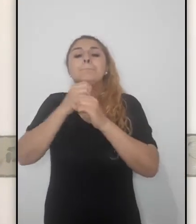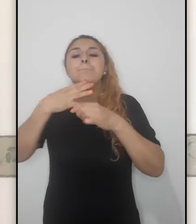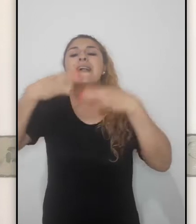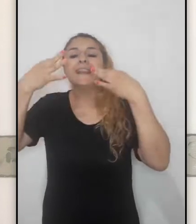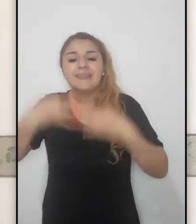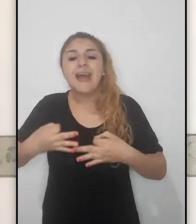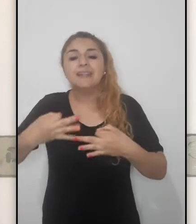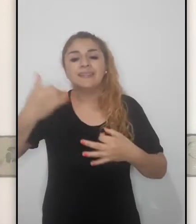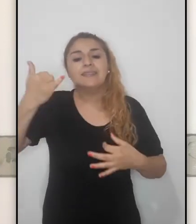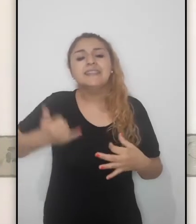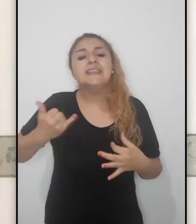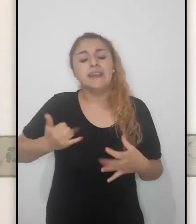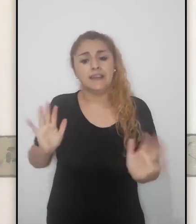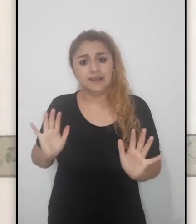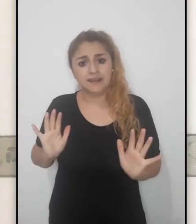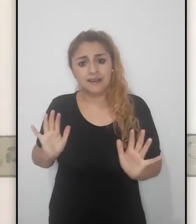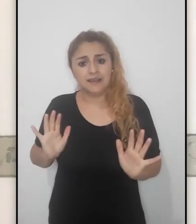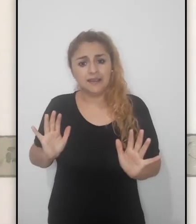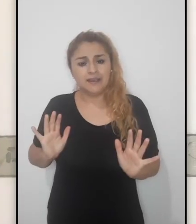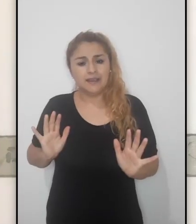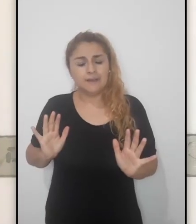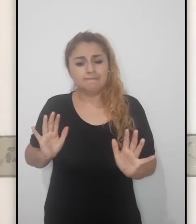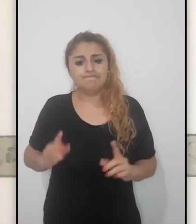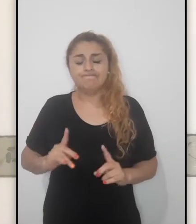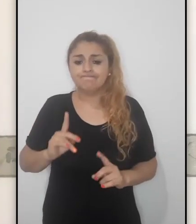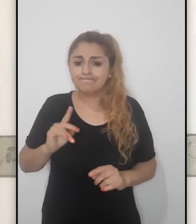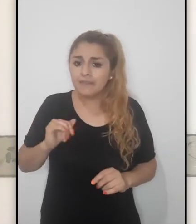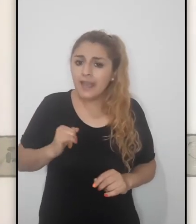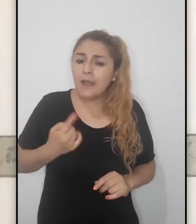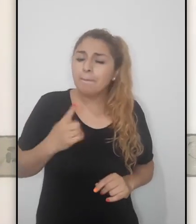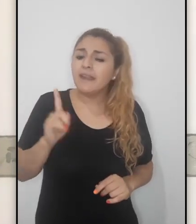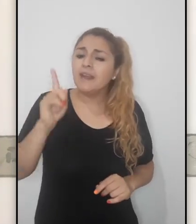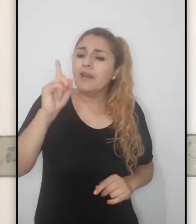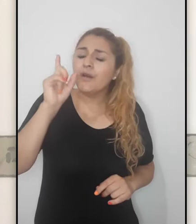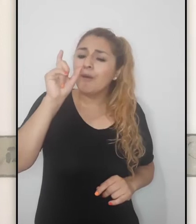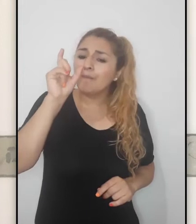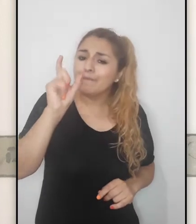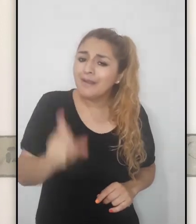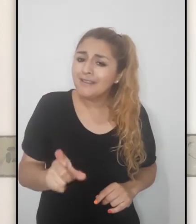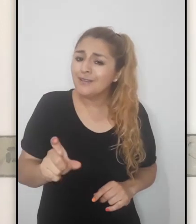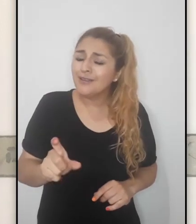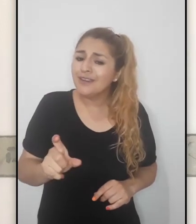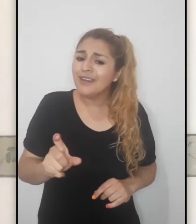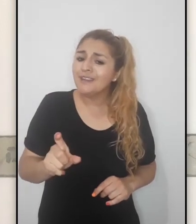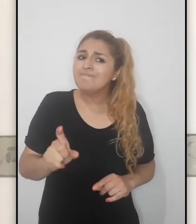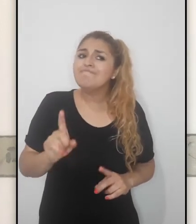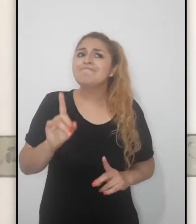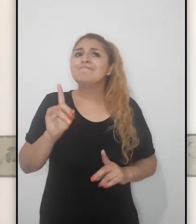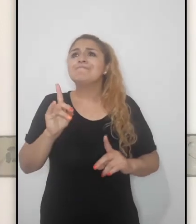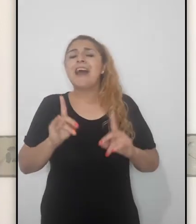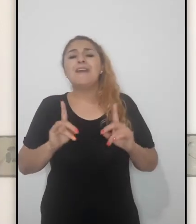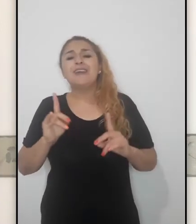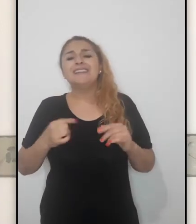para definir sin equivocaciones que el ser humano puedes llegar a tener